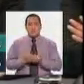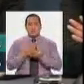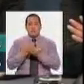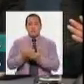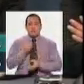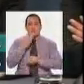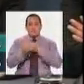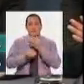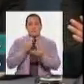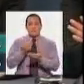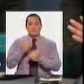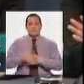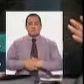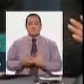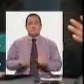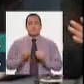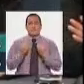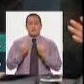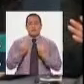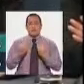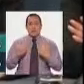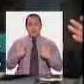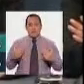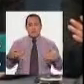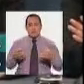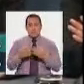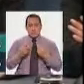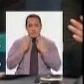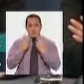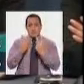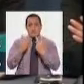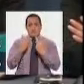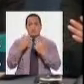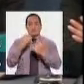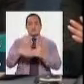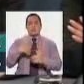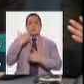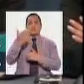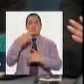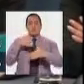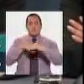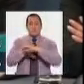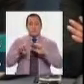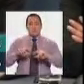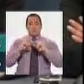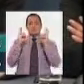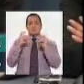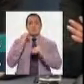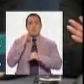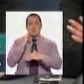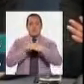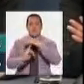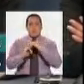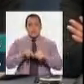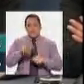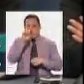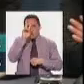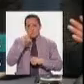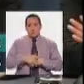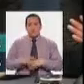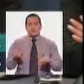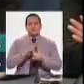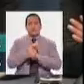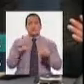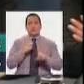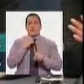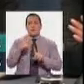verificación de información para que lo que sucede en el fuero interno, en la instancia interna del país, no